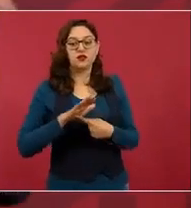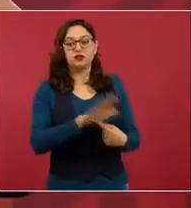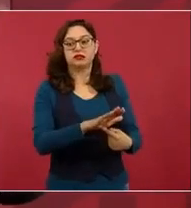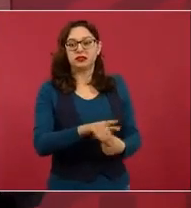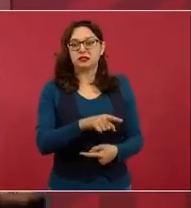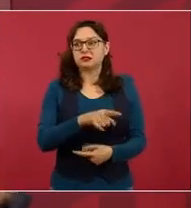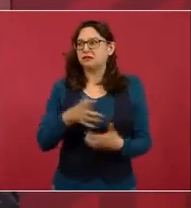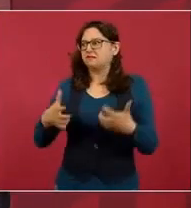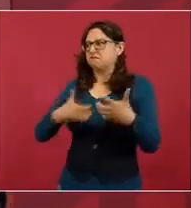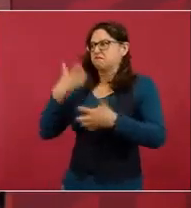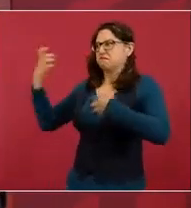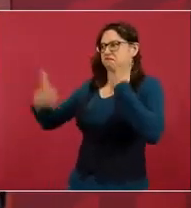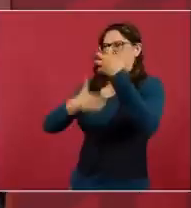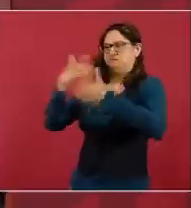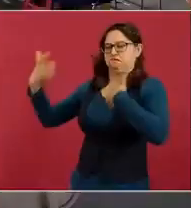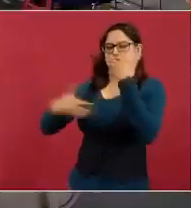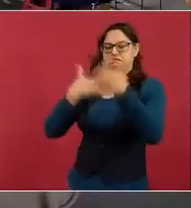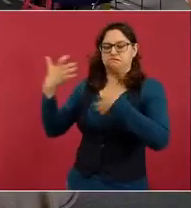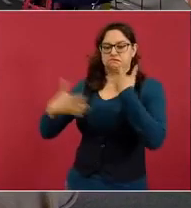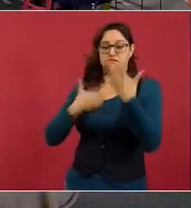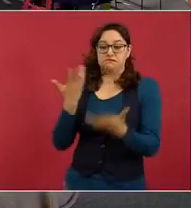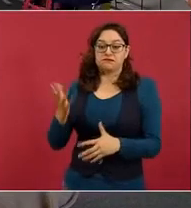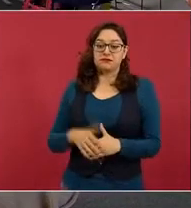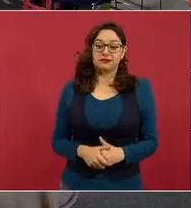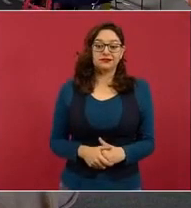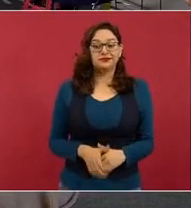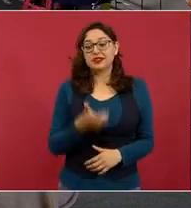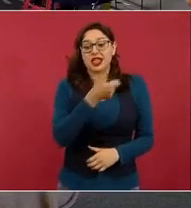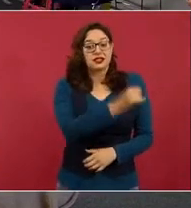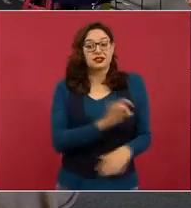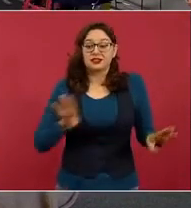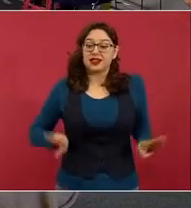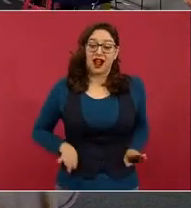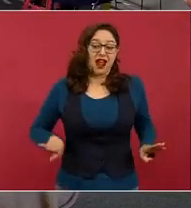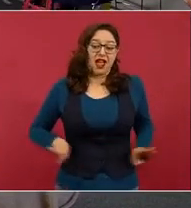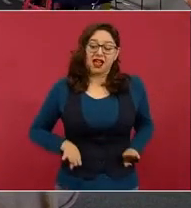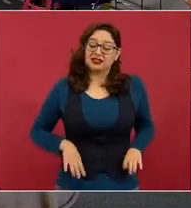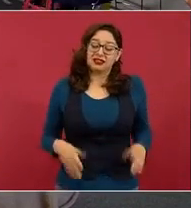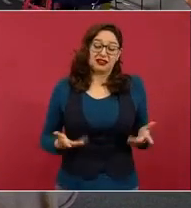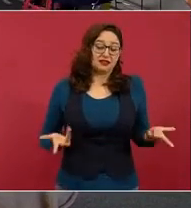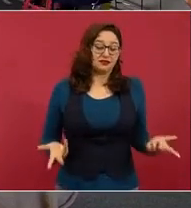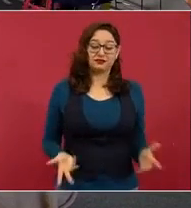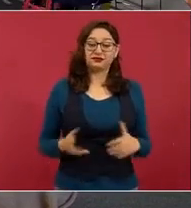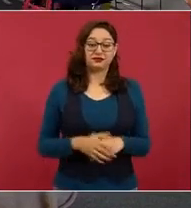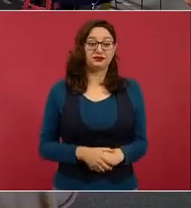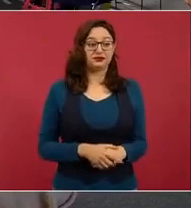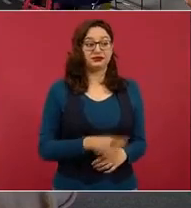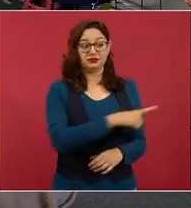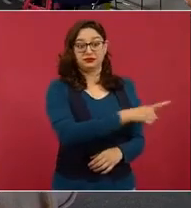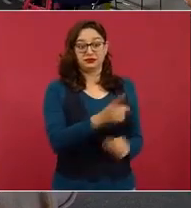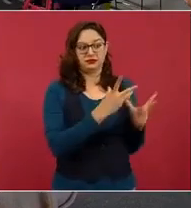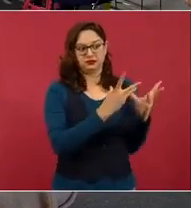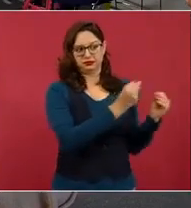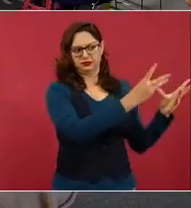ellos están molestos, porque así son los conservadores. Y son muchos,